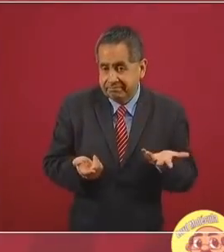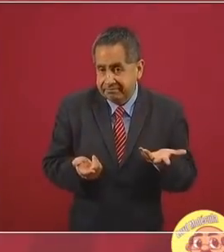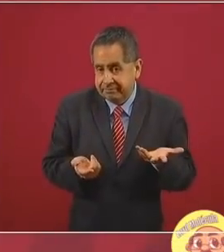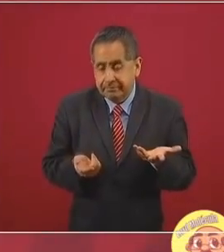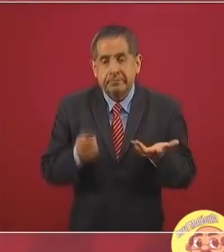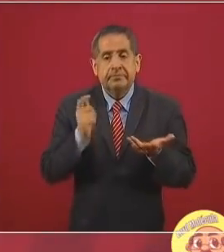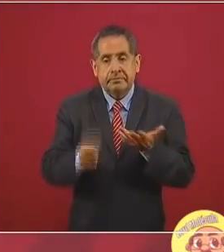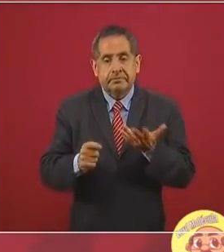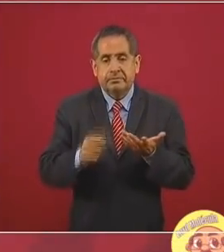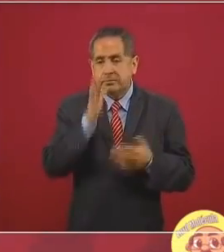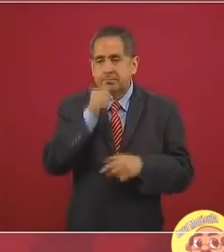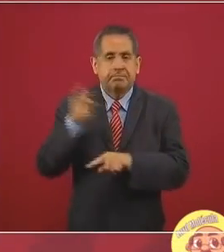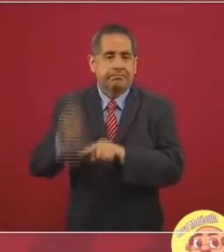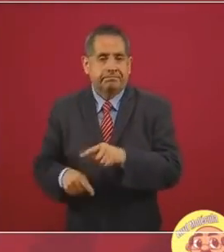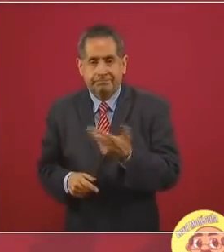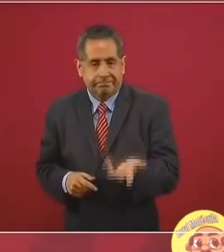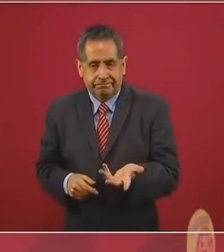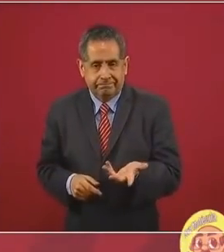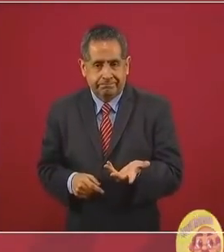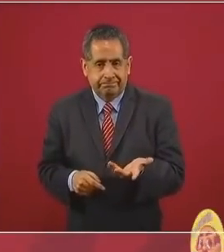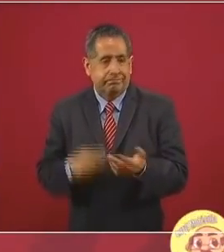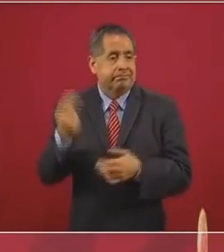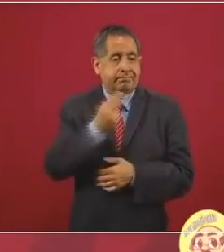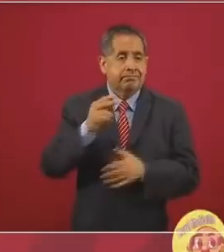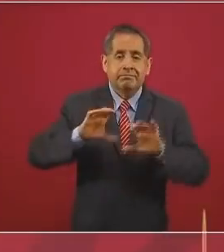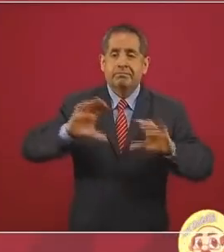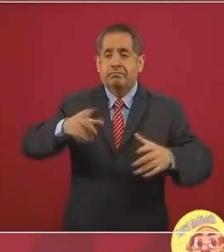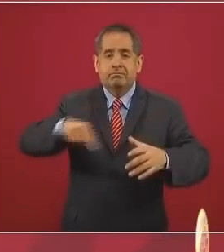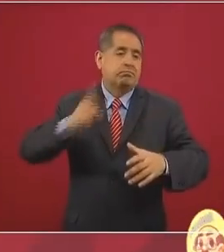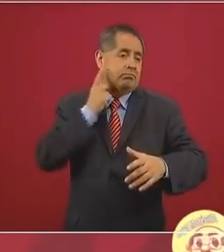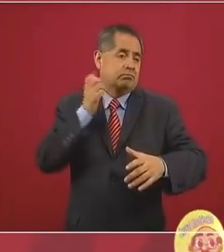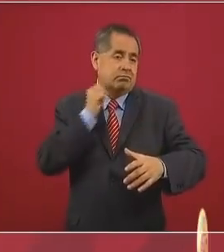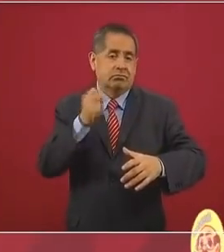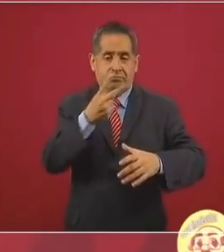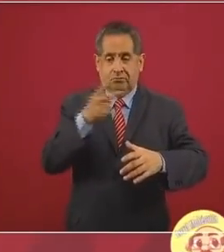pues sería imposible porque se necesitan 2/3 partes.